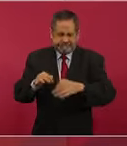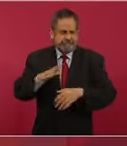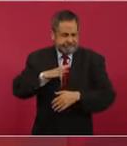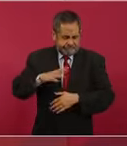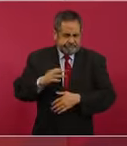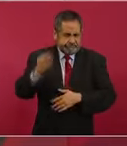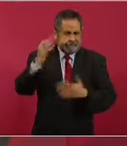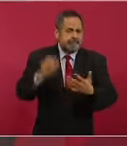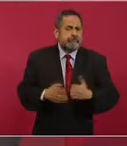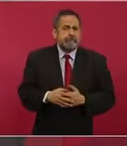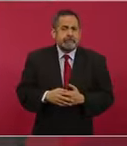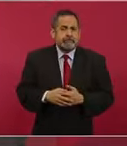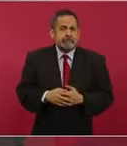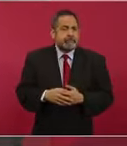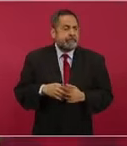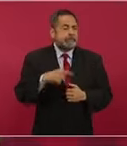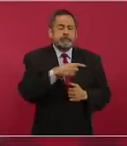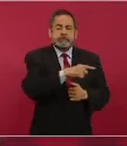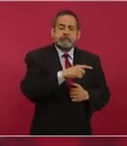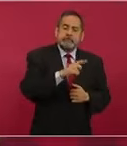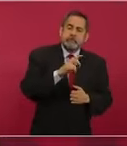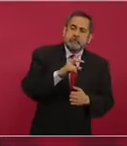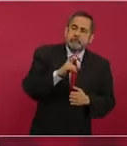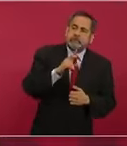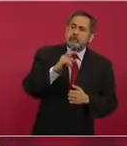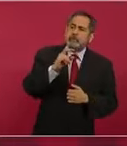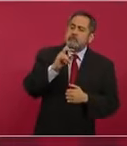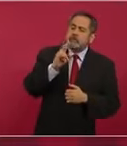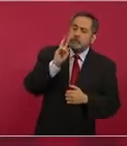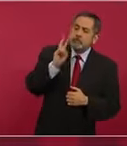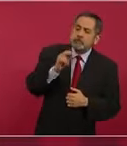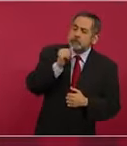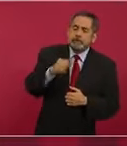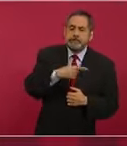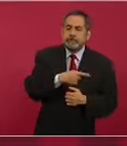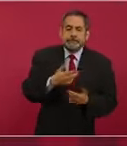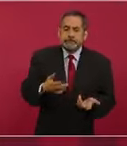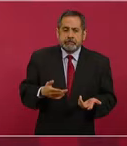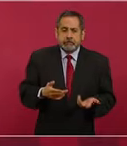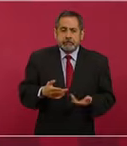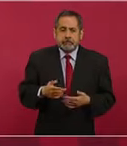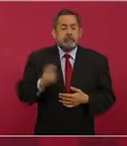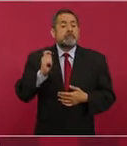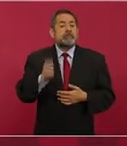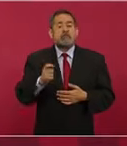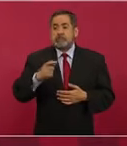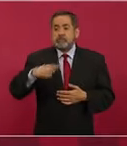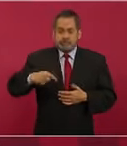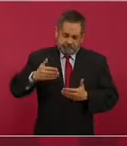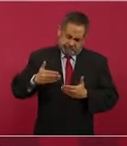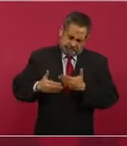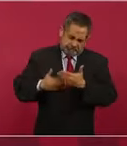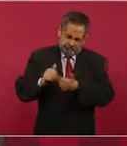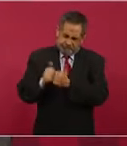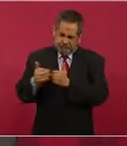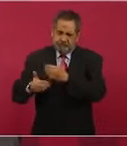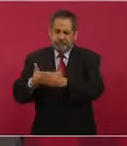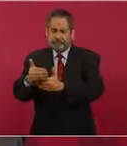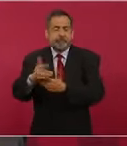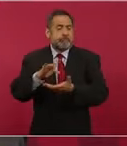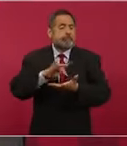No se dan cuenta de que si avanzamos, si progresamos, es por